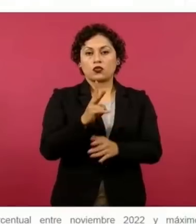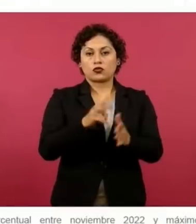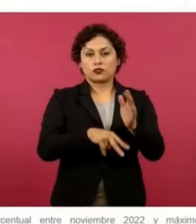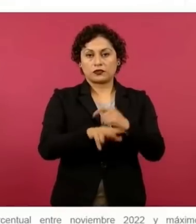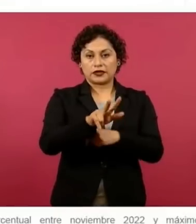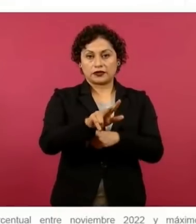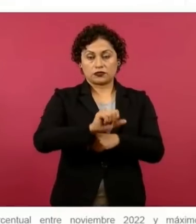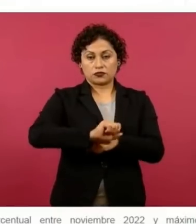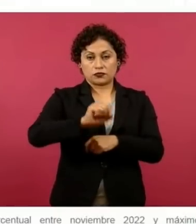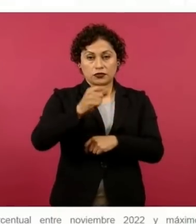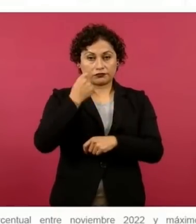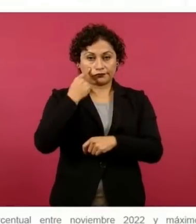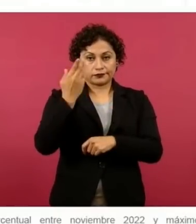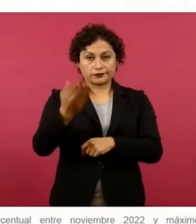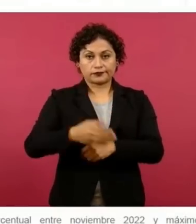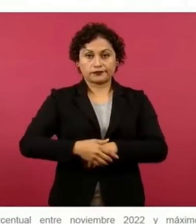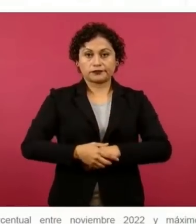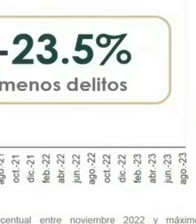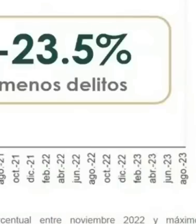alto,